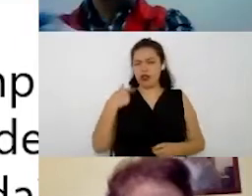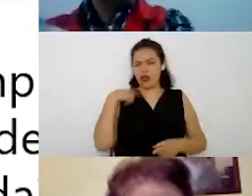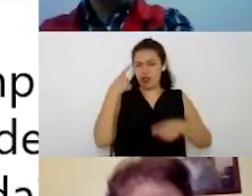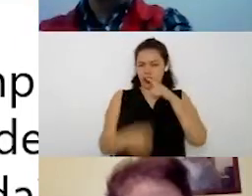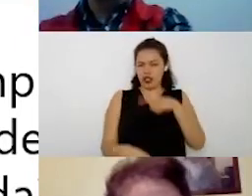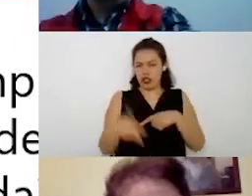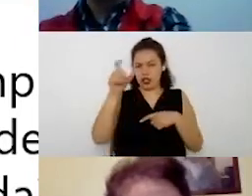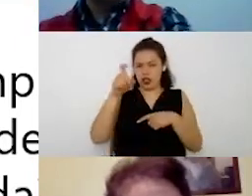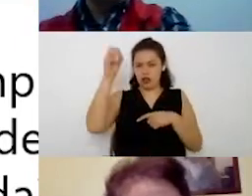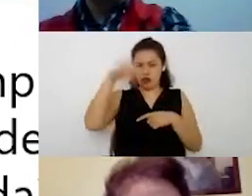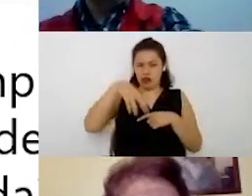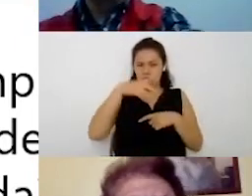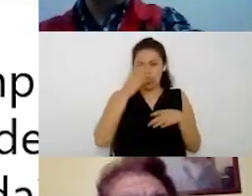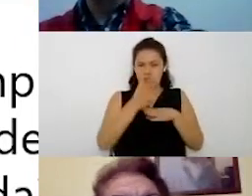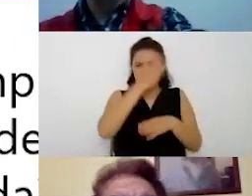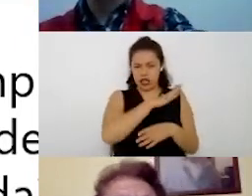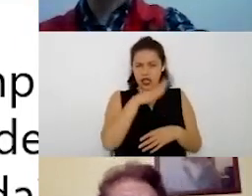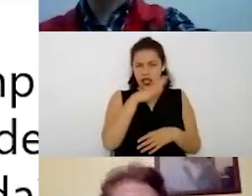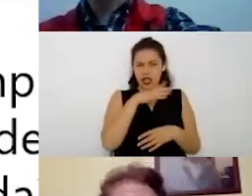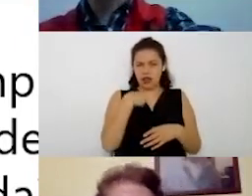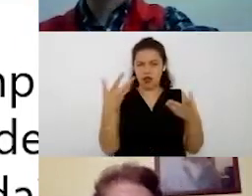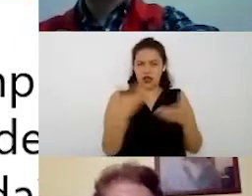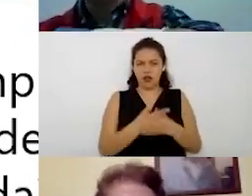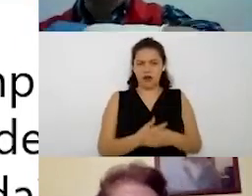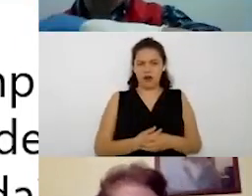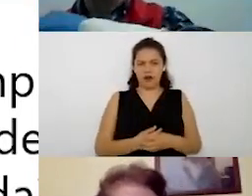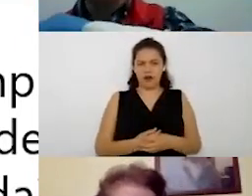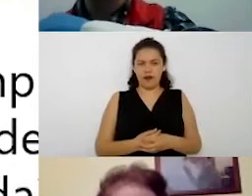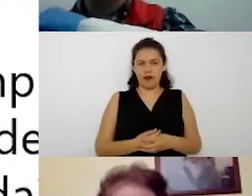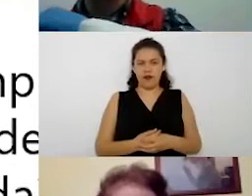puesto anteriormente, lo que voy a hacer es quitar esos